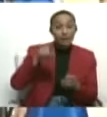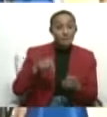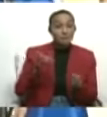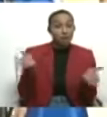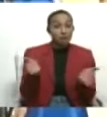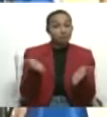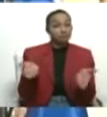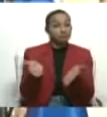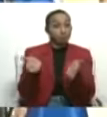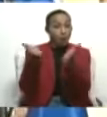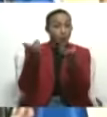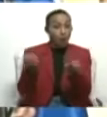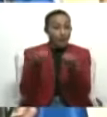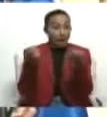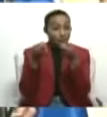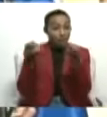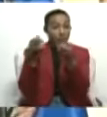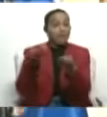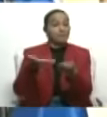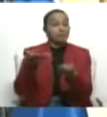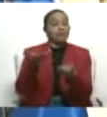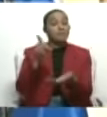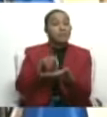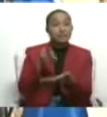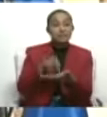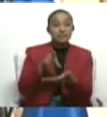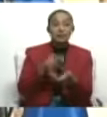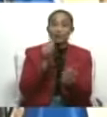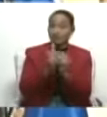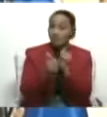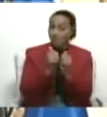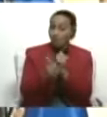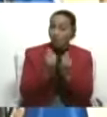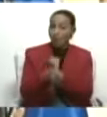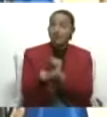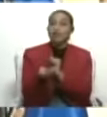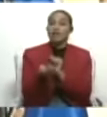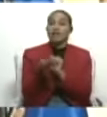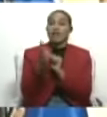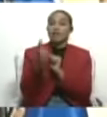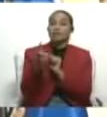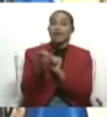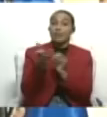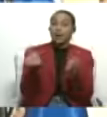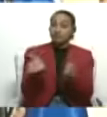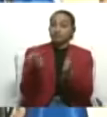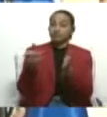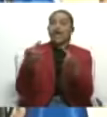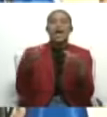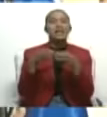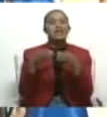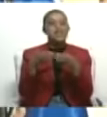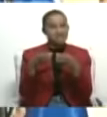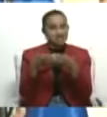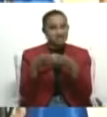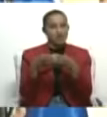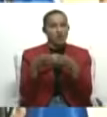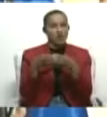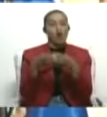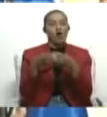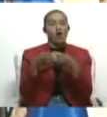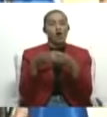deporte. Esperamos la participación de equipo venezolano en Juegos de